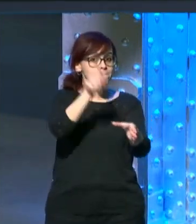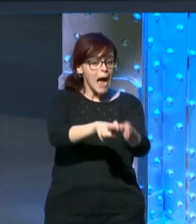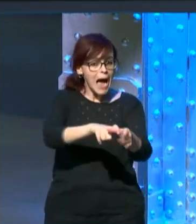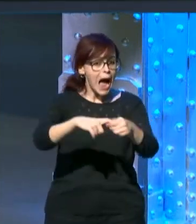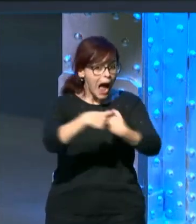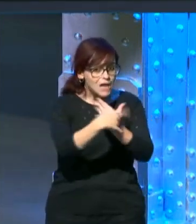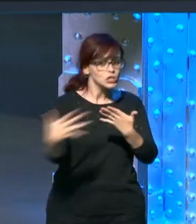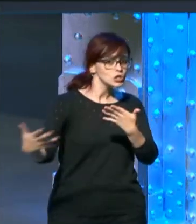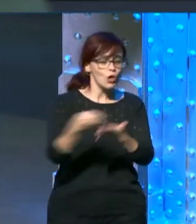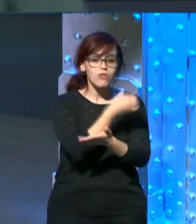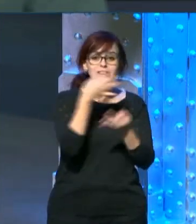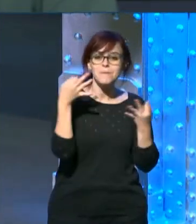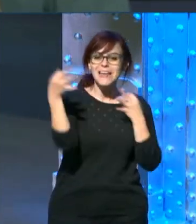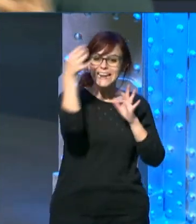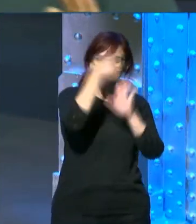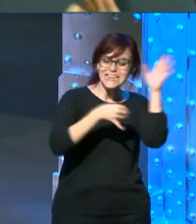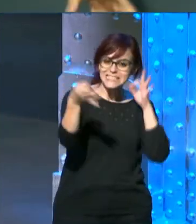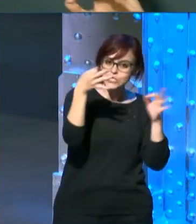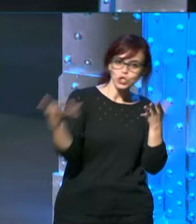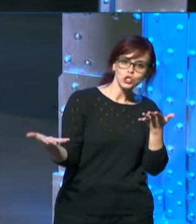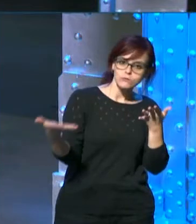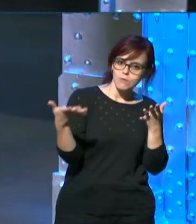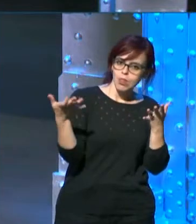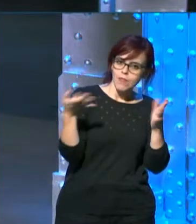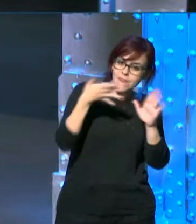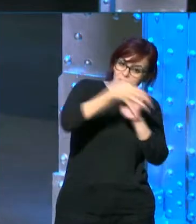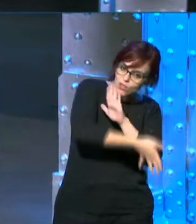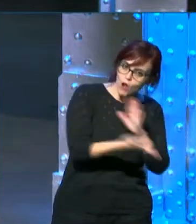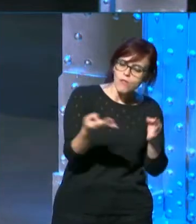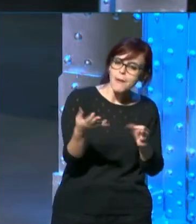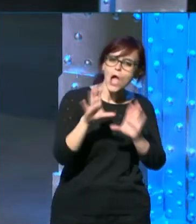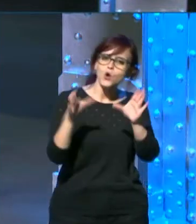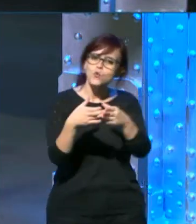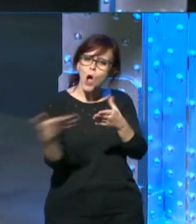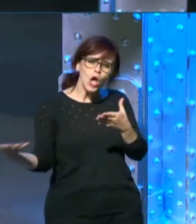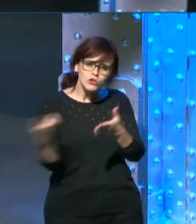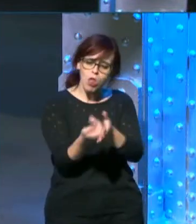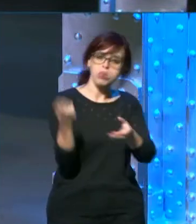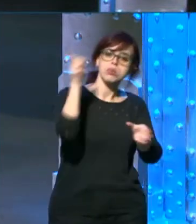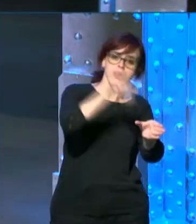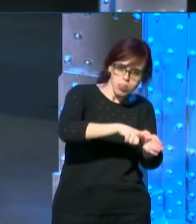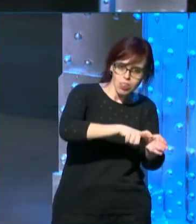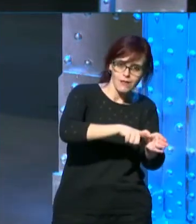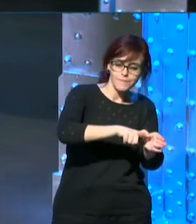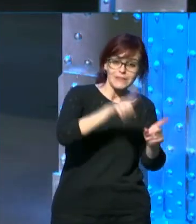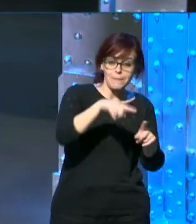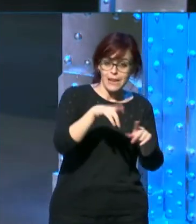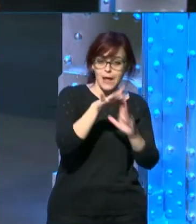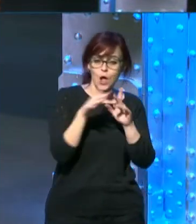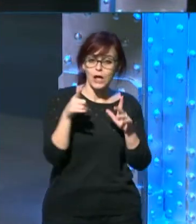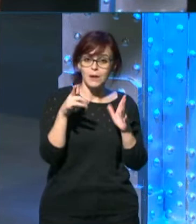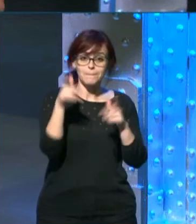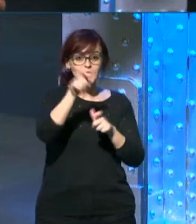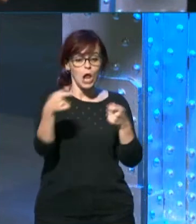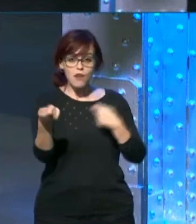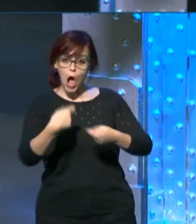el proceso de la definición de los requisitos. ¿Bien? Incluso se da la situación que las personas de negocio, las personas